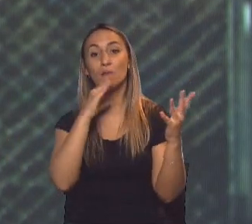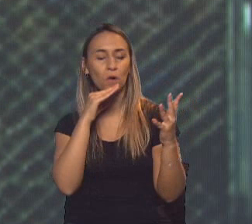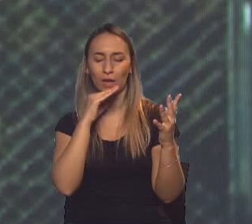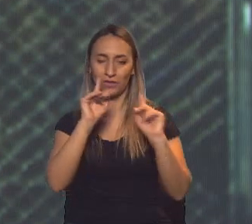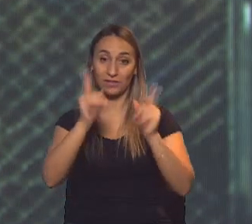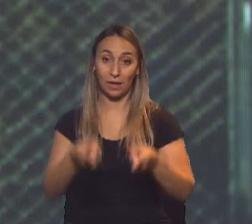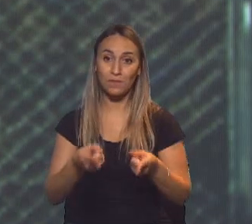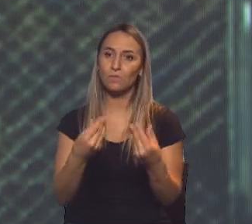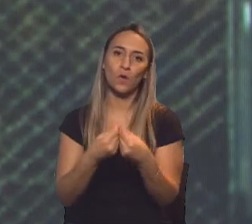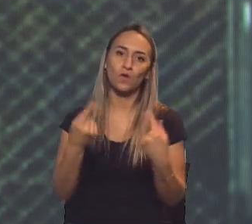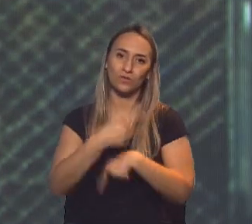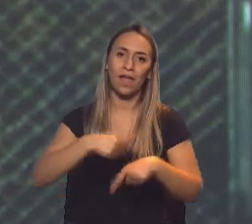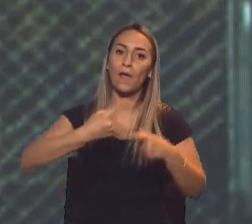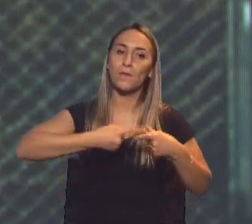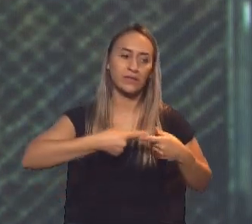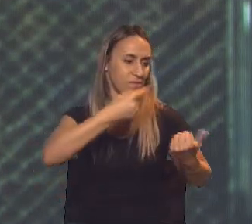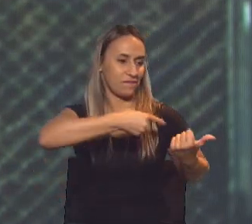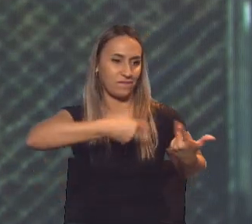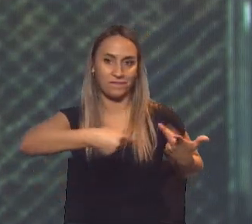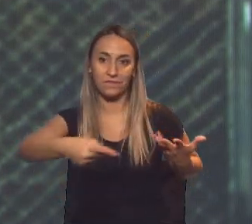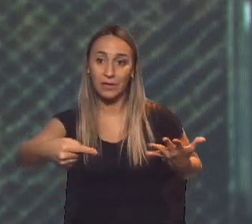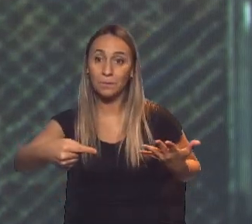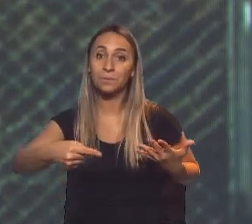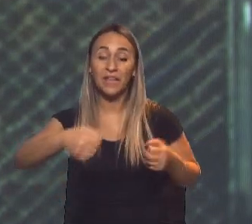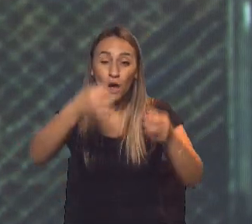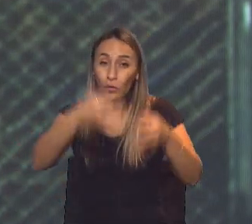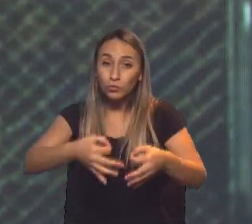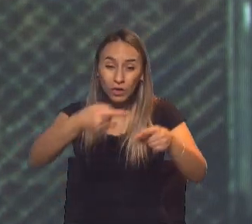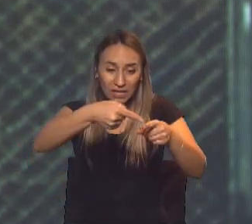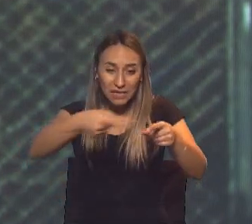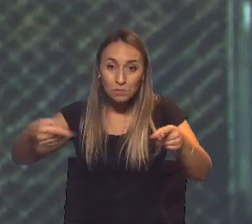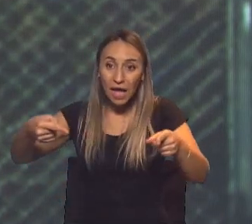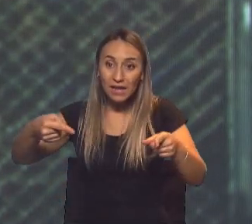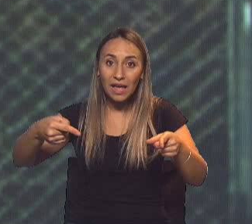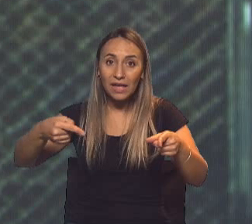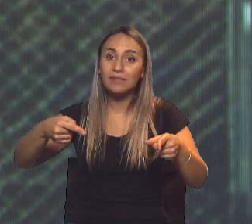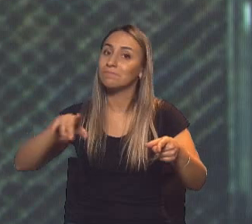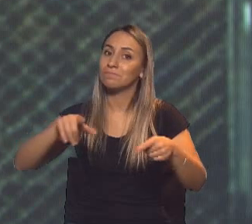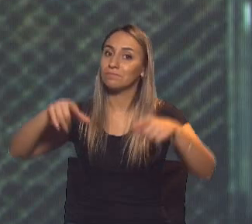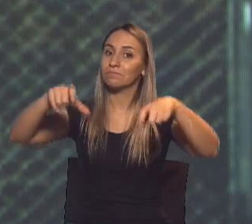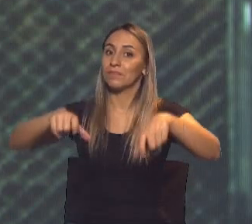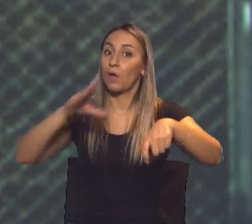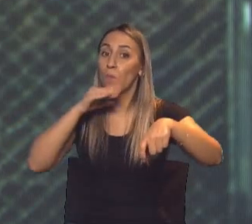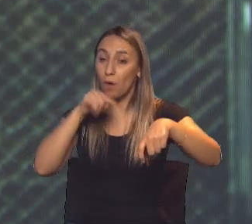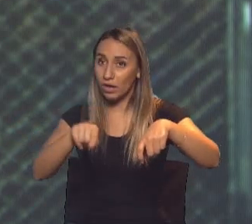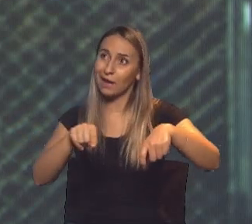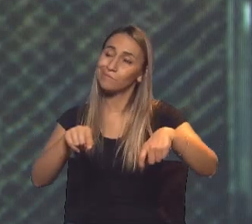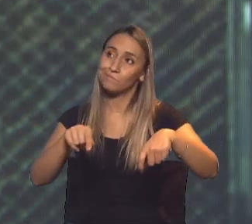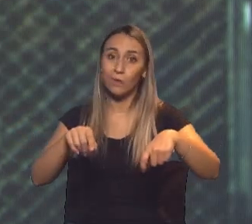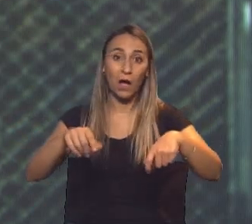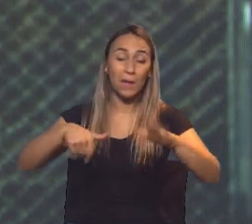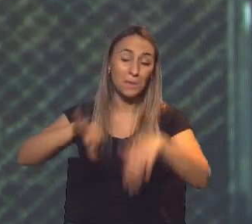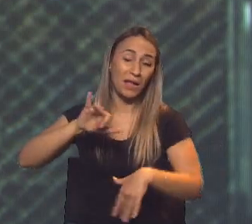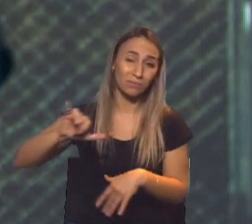festejaban un montón de eventos que se fueron dando en la última semana que ponen a Boca como el más exitoso del